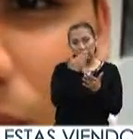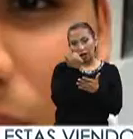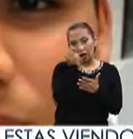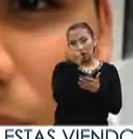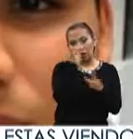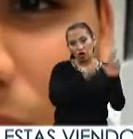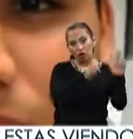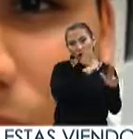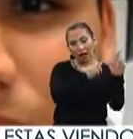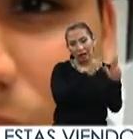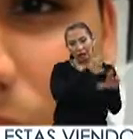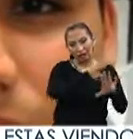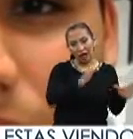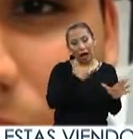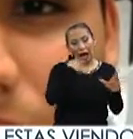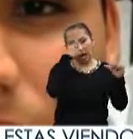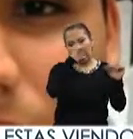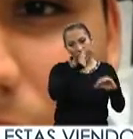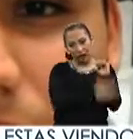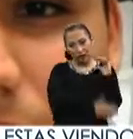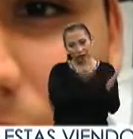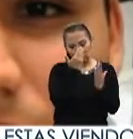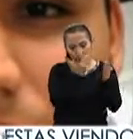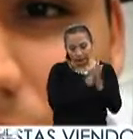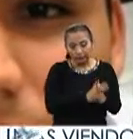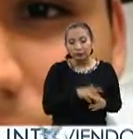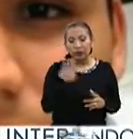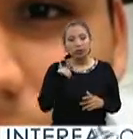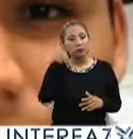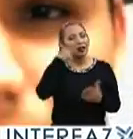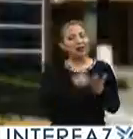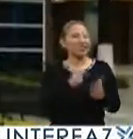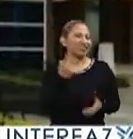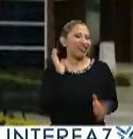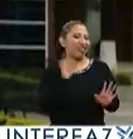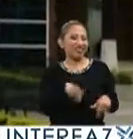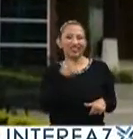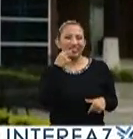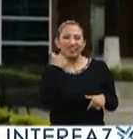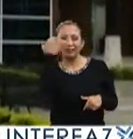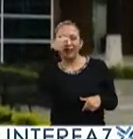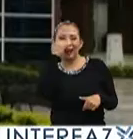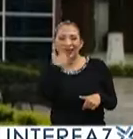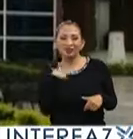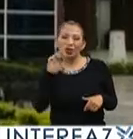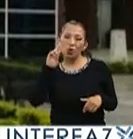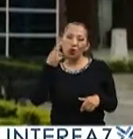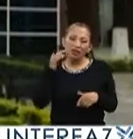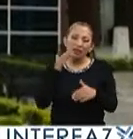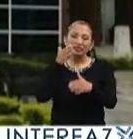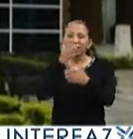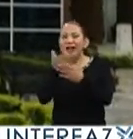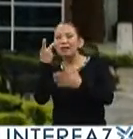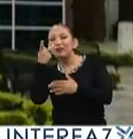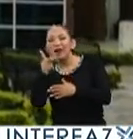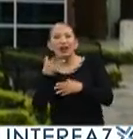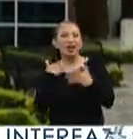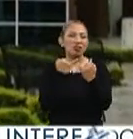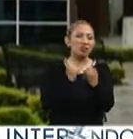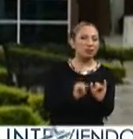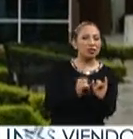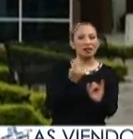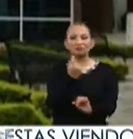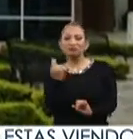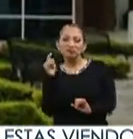estudiante normalista, actualmente ya soy egresado, y yo pensaba que no podría vivir esa experiencia de universitario, esa